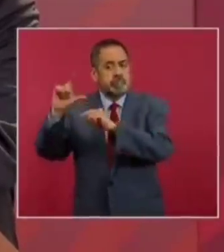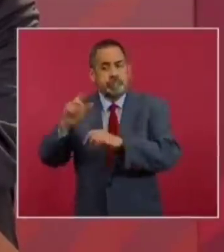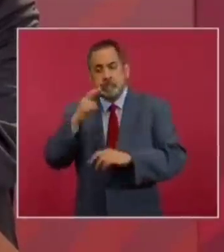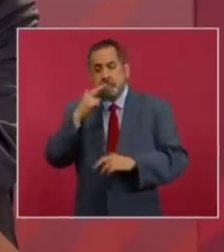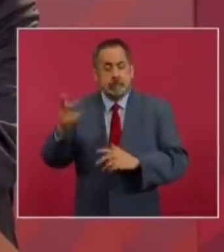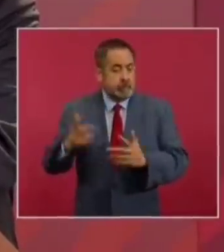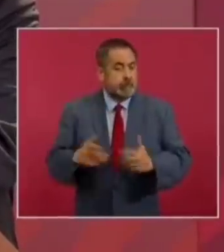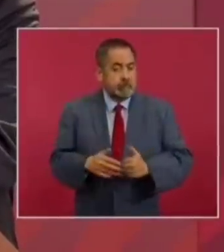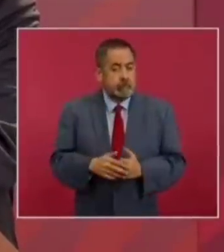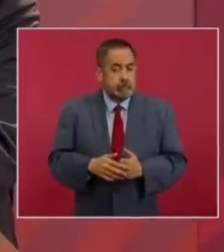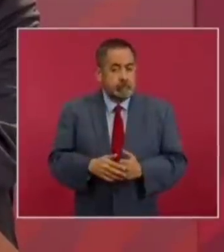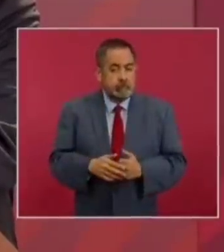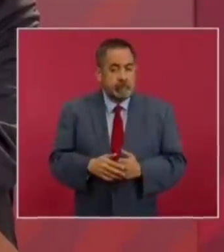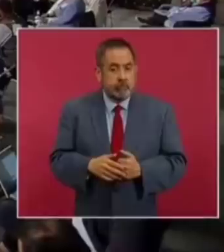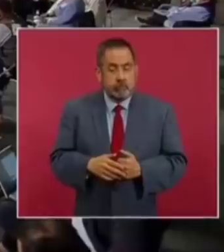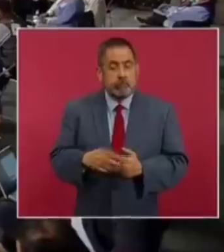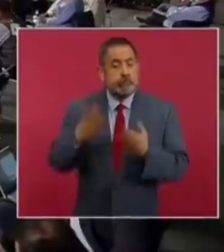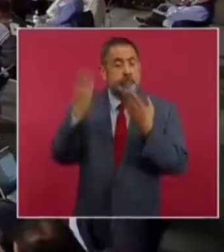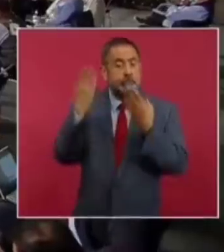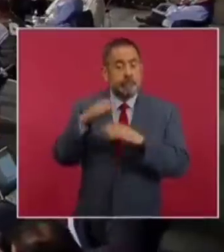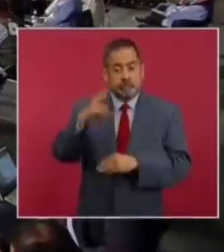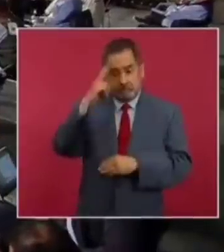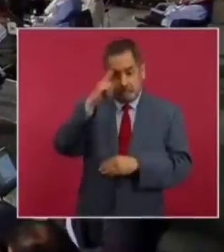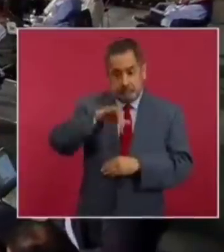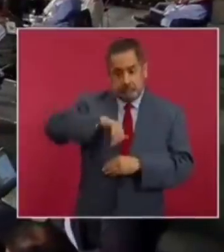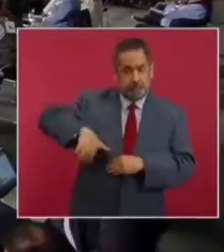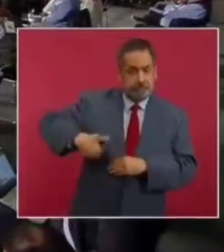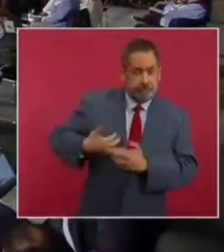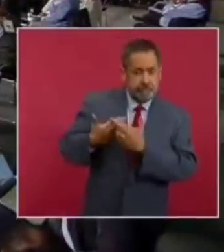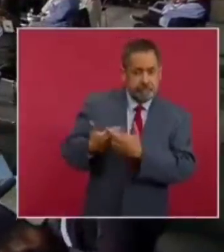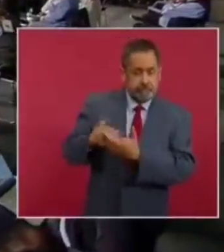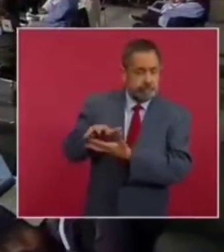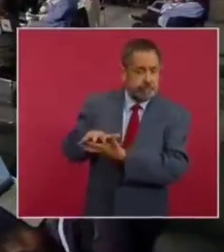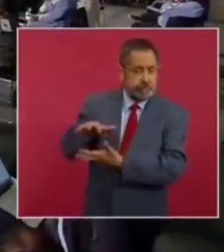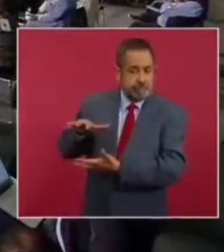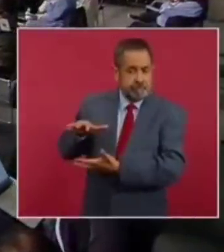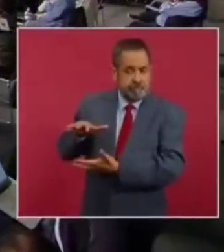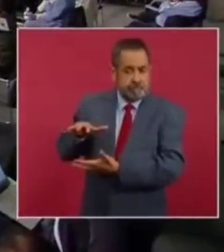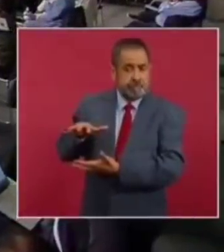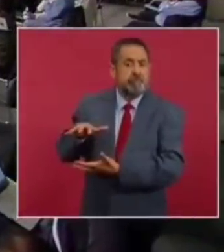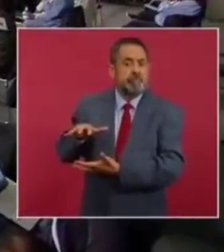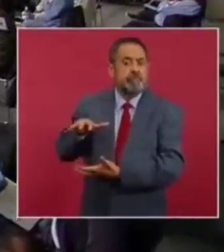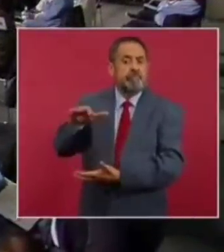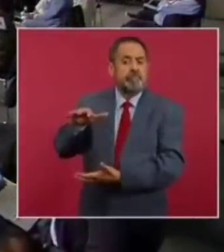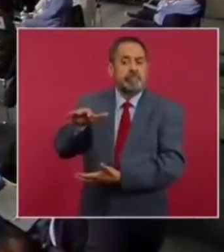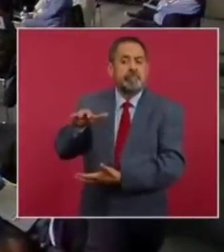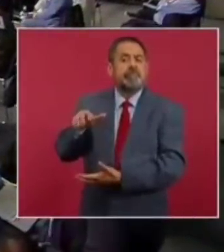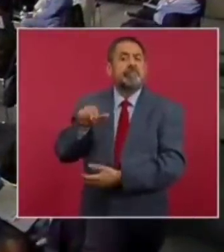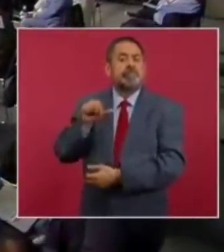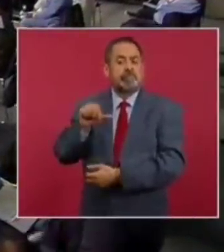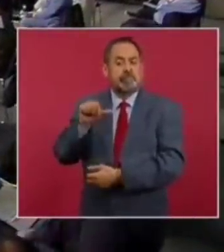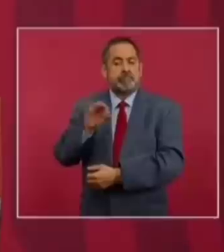las reservas del Banco de México han crecido 16%,